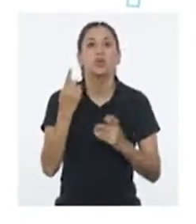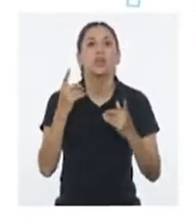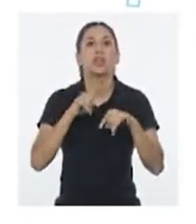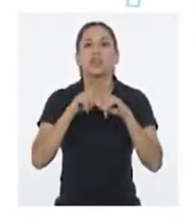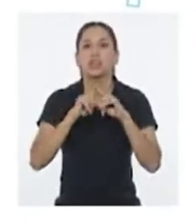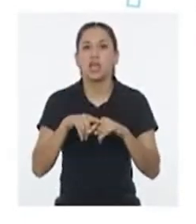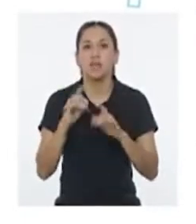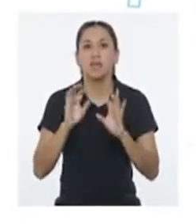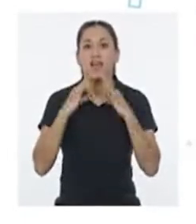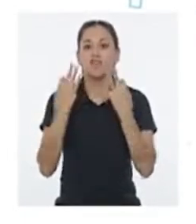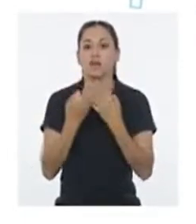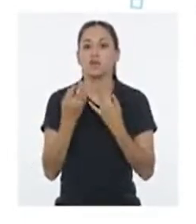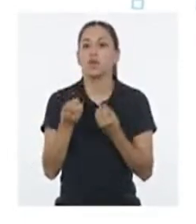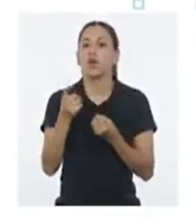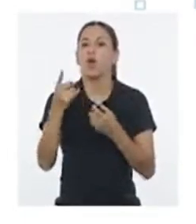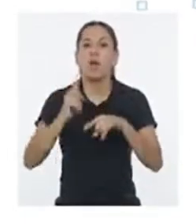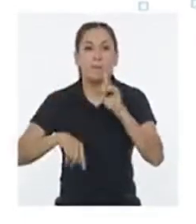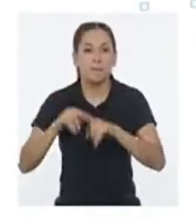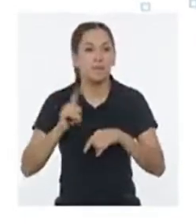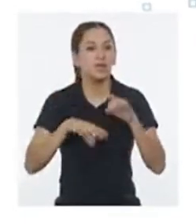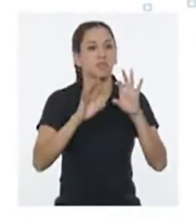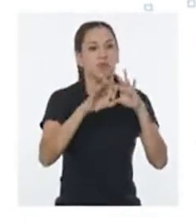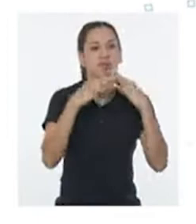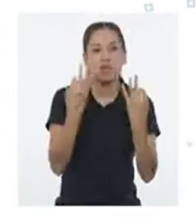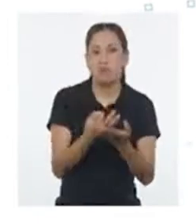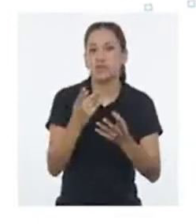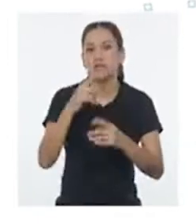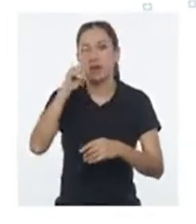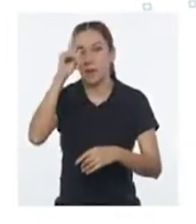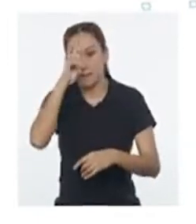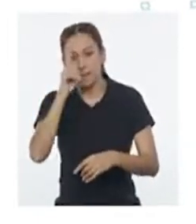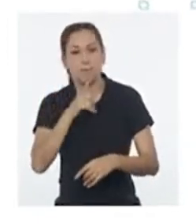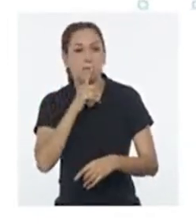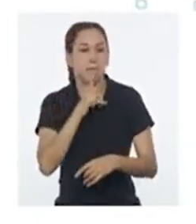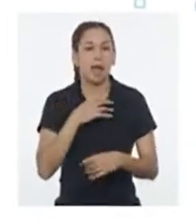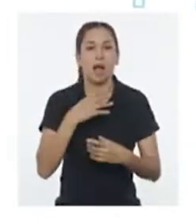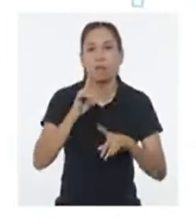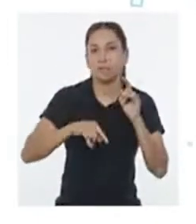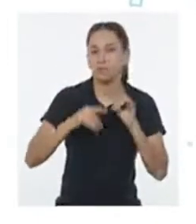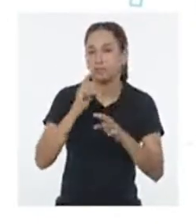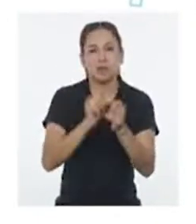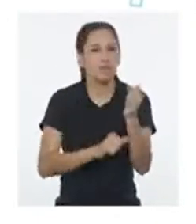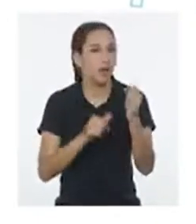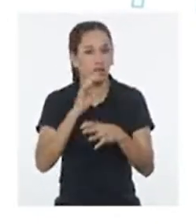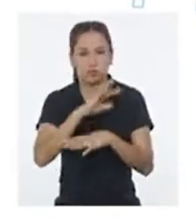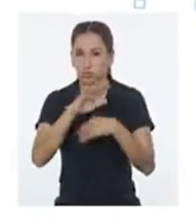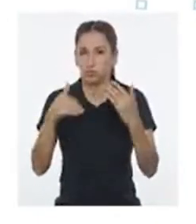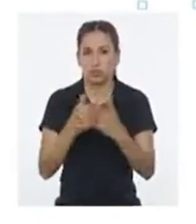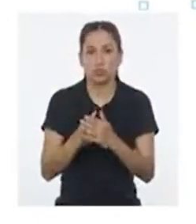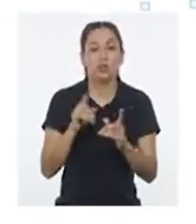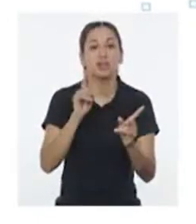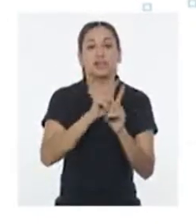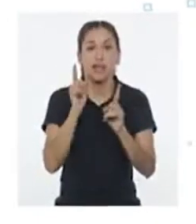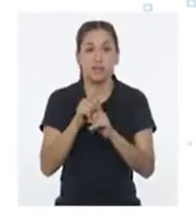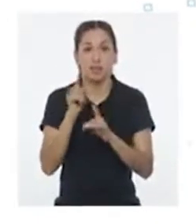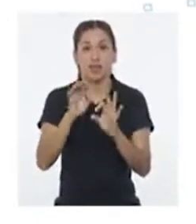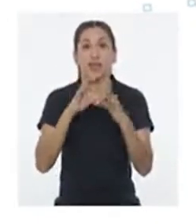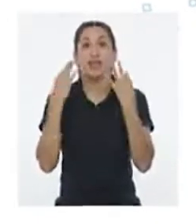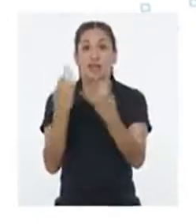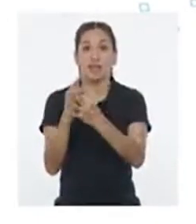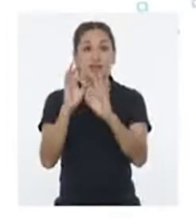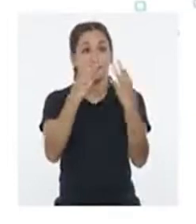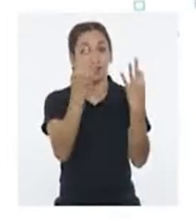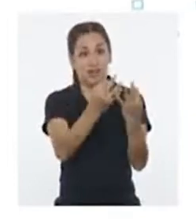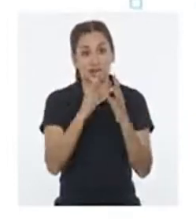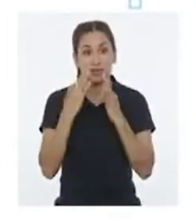parentesco existente entre las partes. Así, a través de la reciprocidad, los